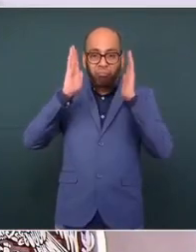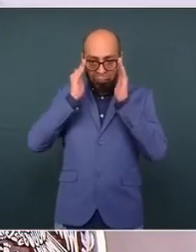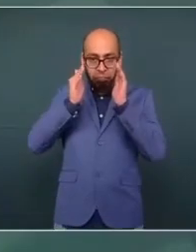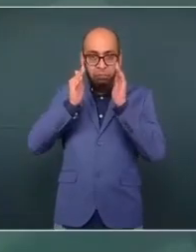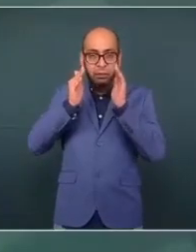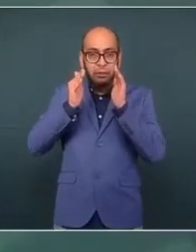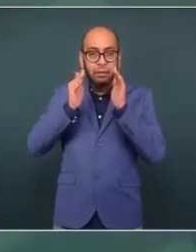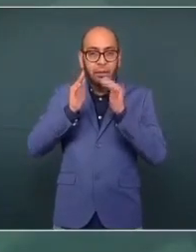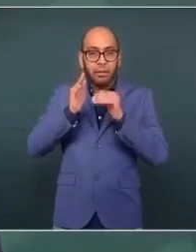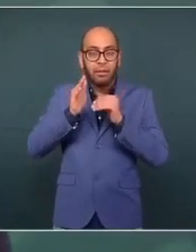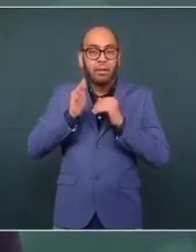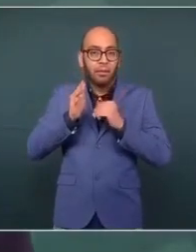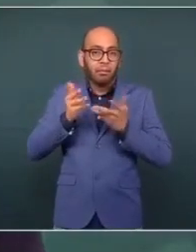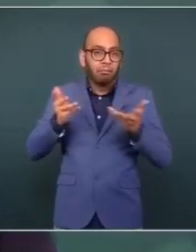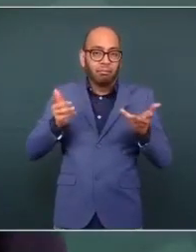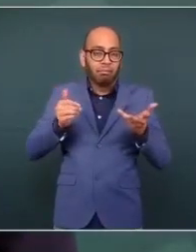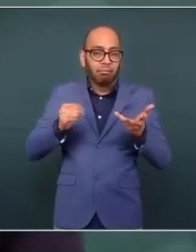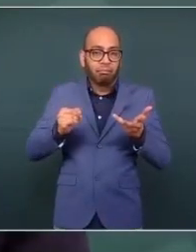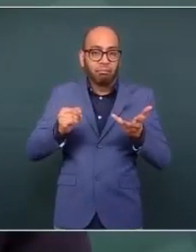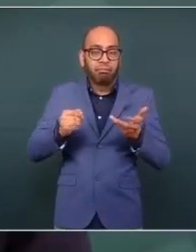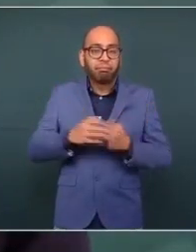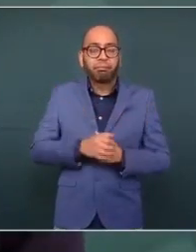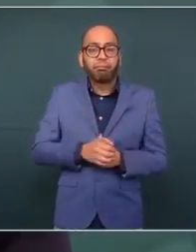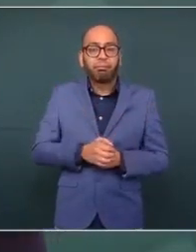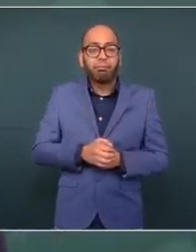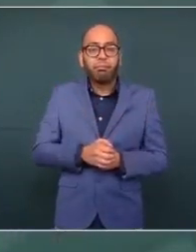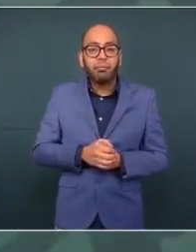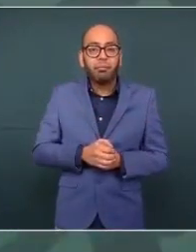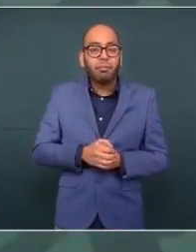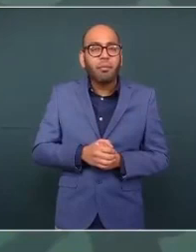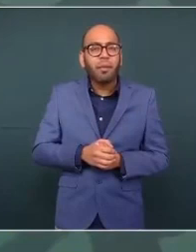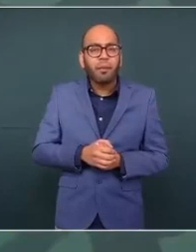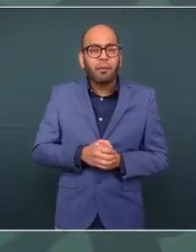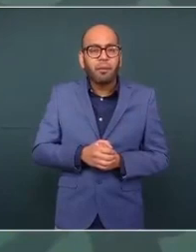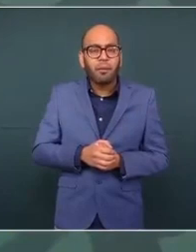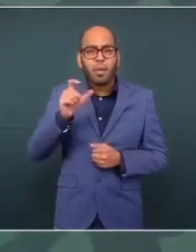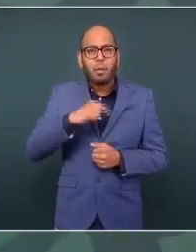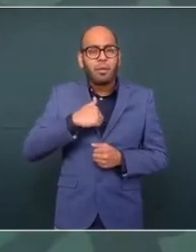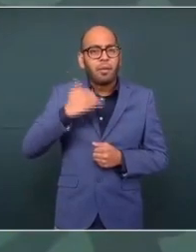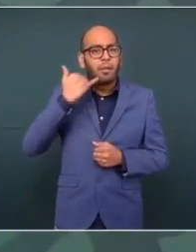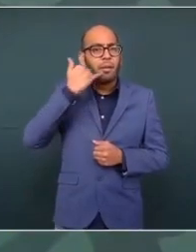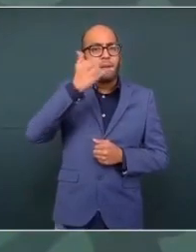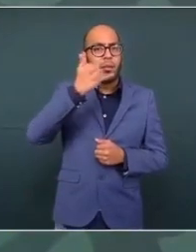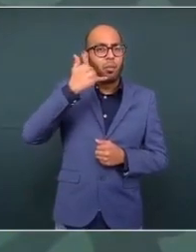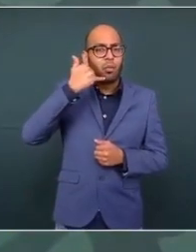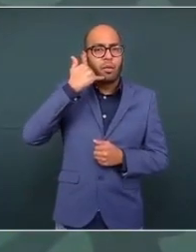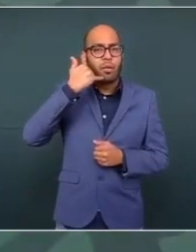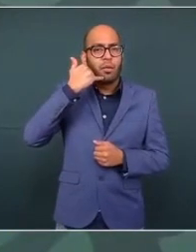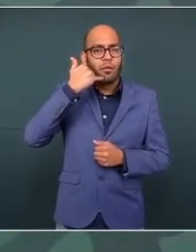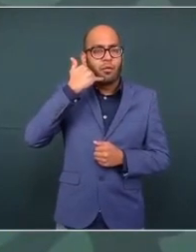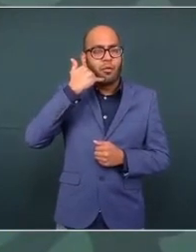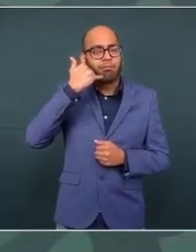fanatismo. Entonces, cuando hablé con ella por teléfono, me dice,